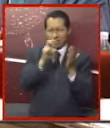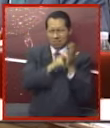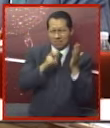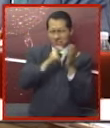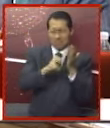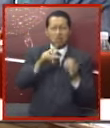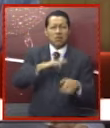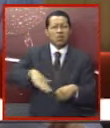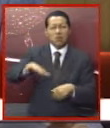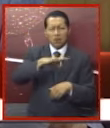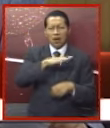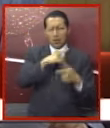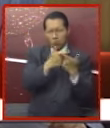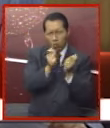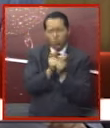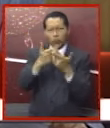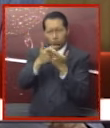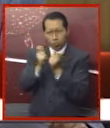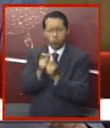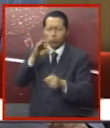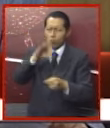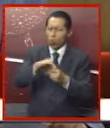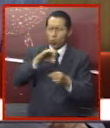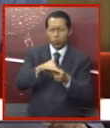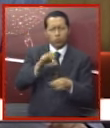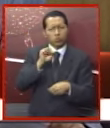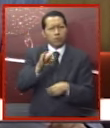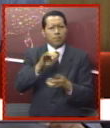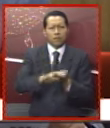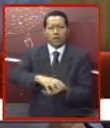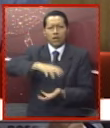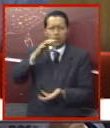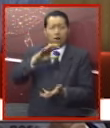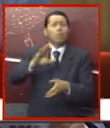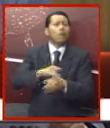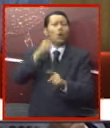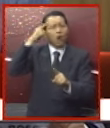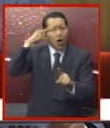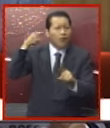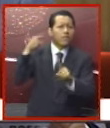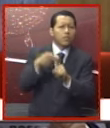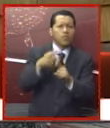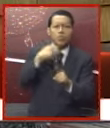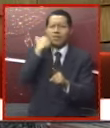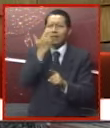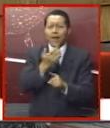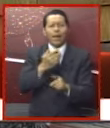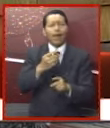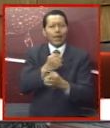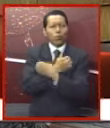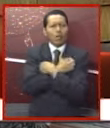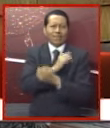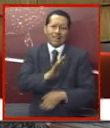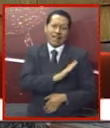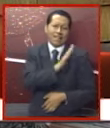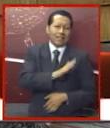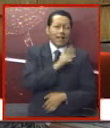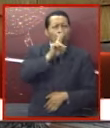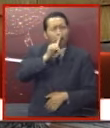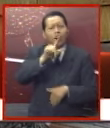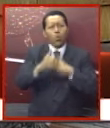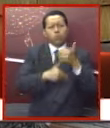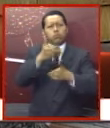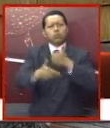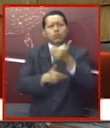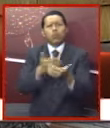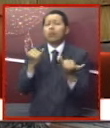consenso entre las fuerzas políticas. Entre otros aspectos, dijo, porque busca mejorar la calidad de la educación que se imparte en el país y